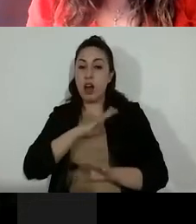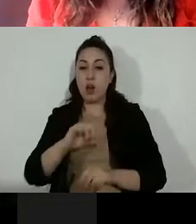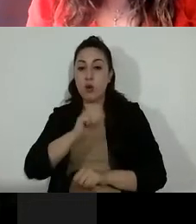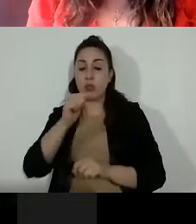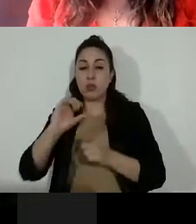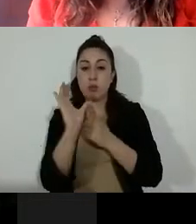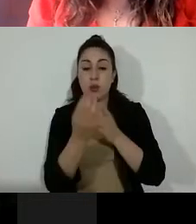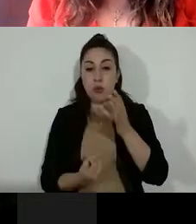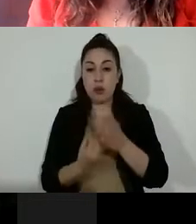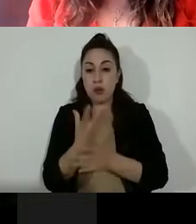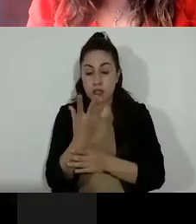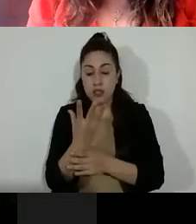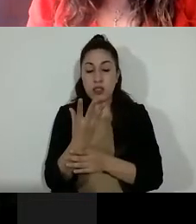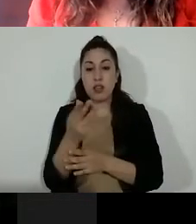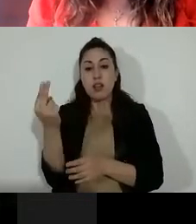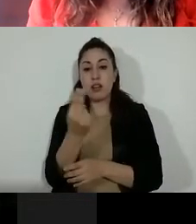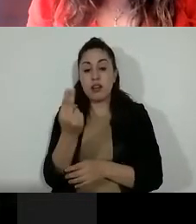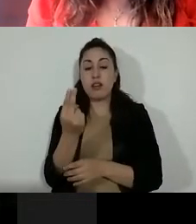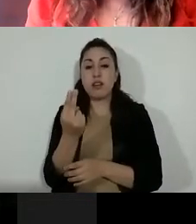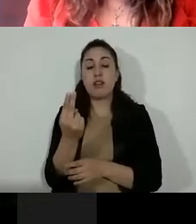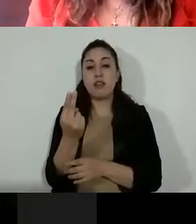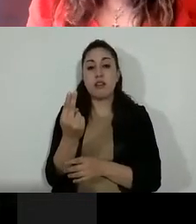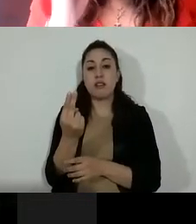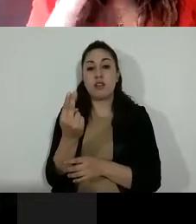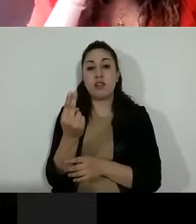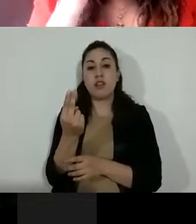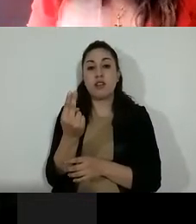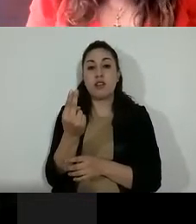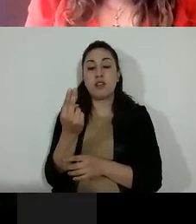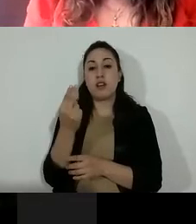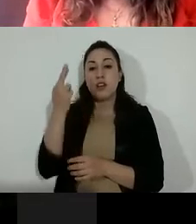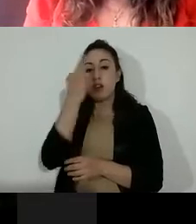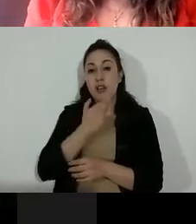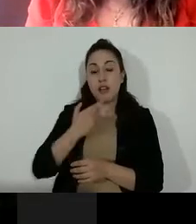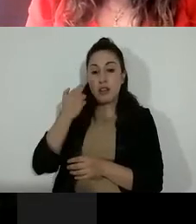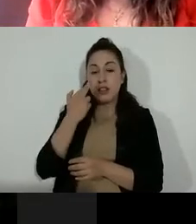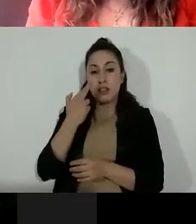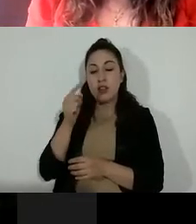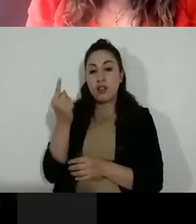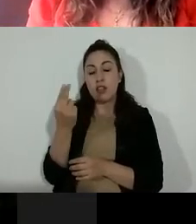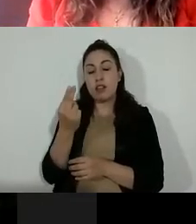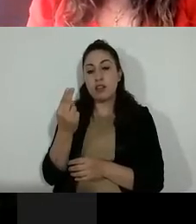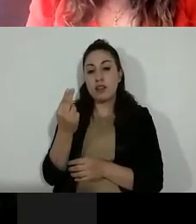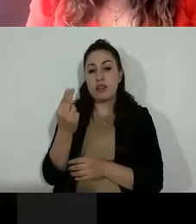que requieren de la votación de un dictamen, o más bien de la votación